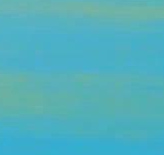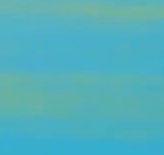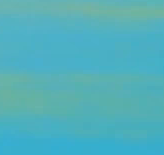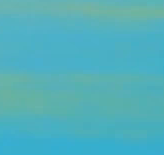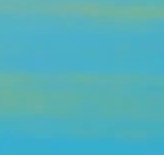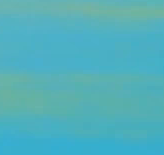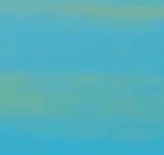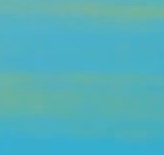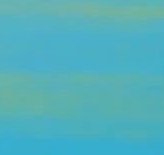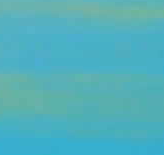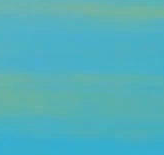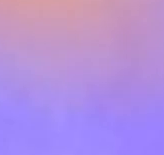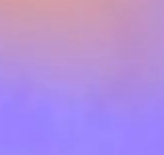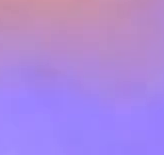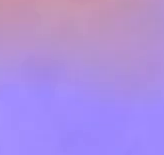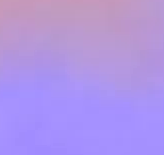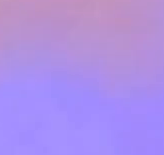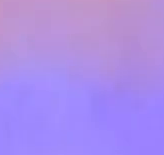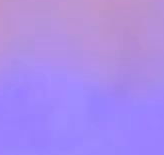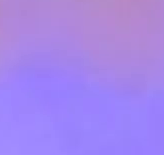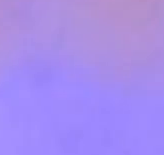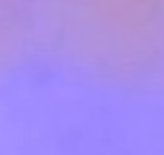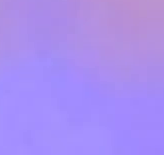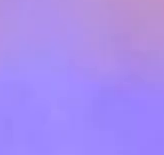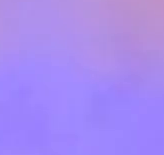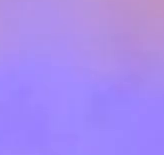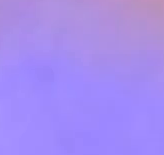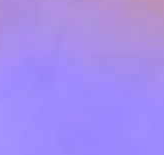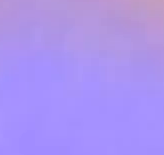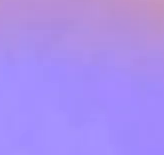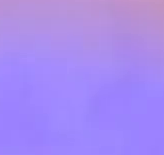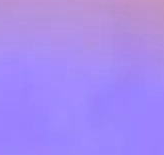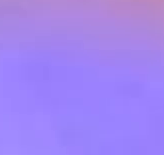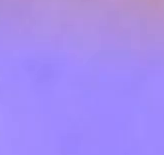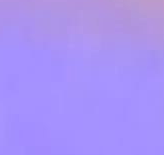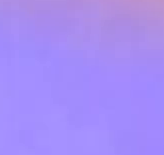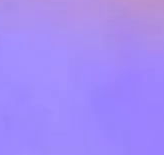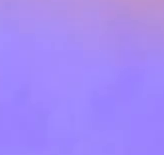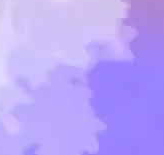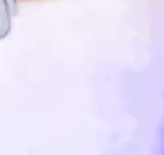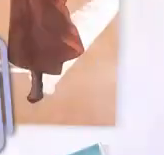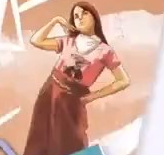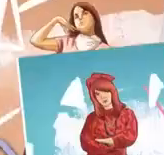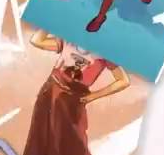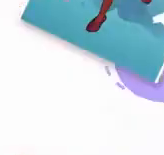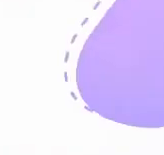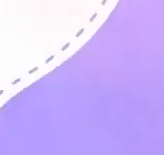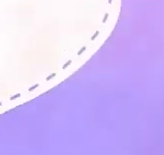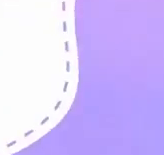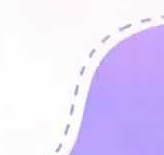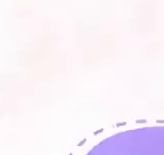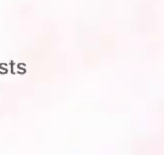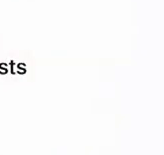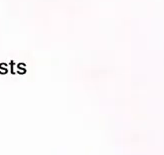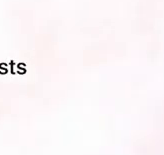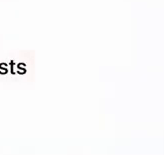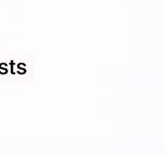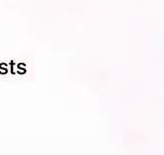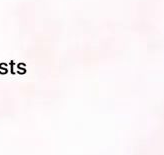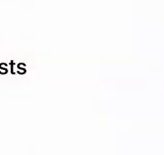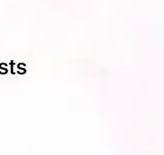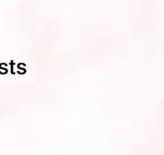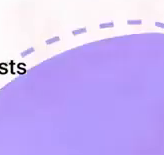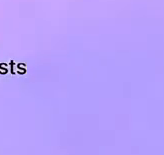Señal Colombia. Busca los podcasts de los diarios secretos de las chicas incompletas en RTVC Play y